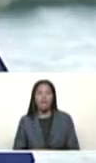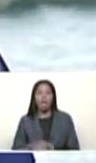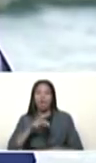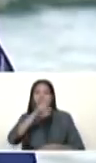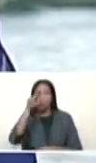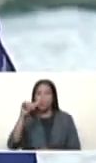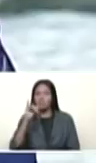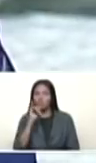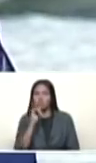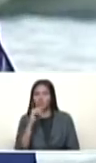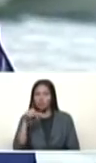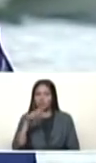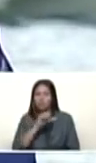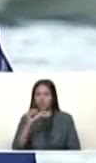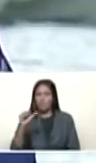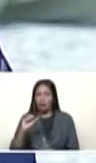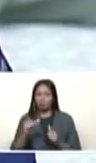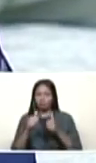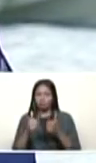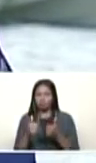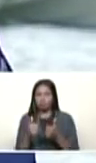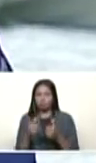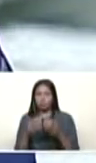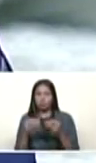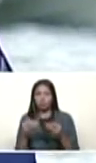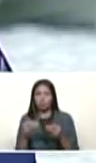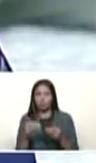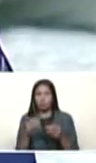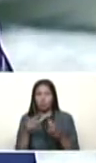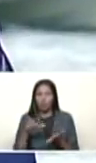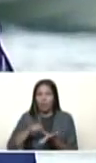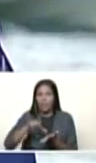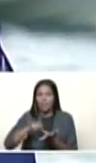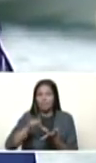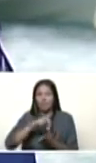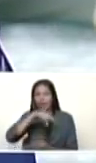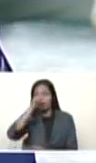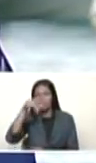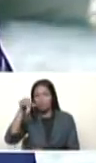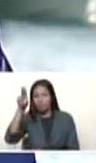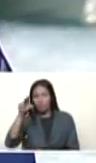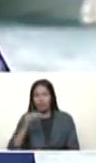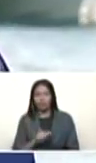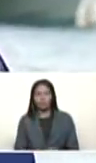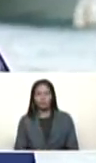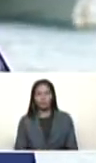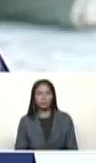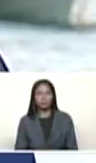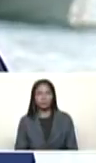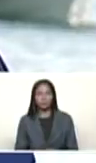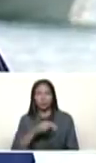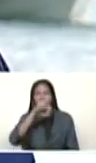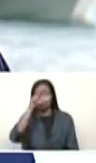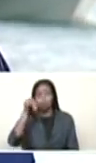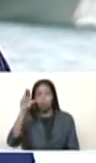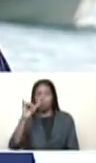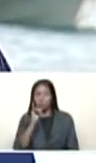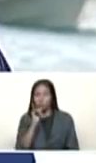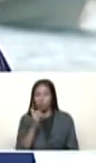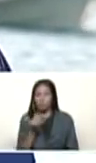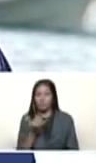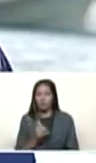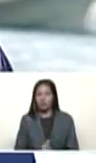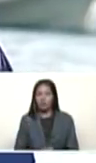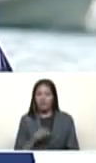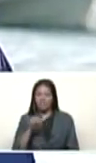informa que esta semana se ha producido en Oslo. Oslo es la capital de Noruega. Noruega informa que